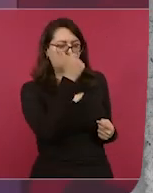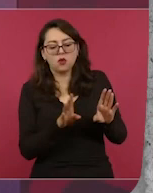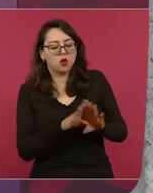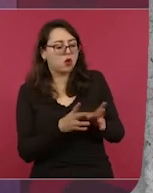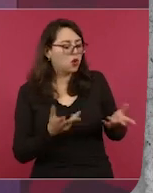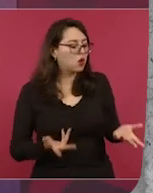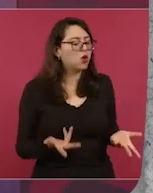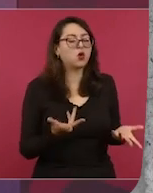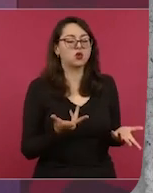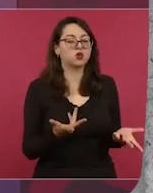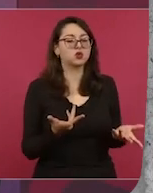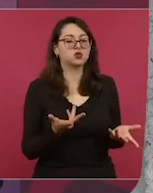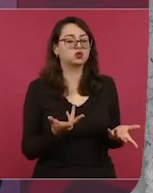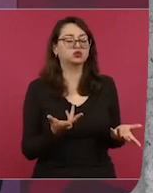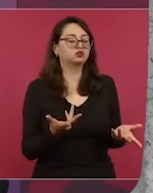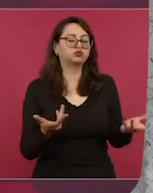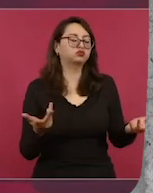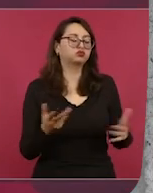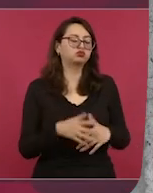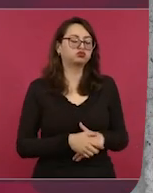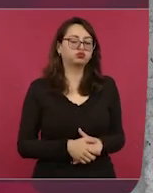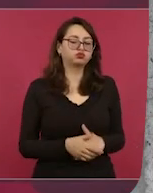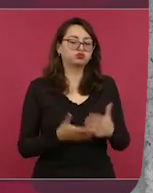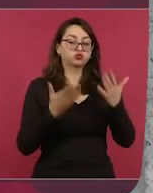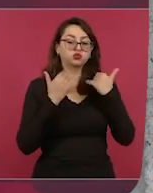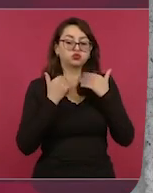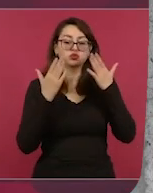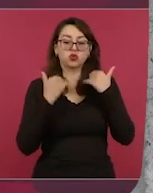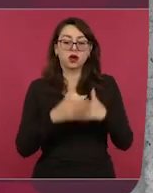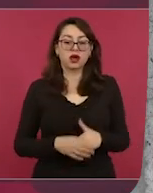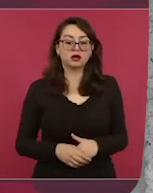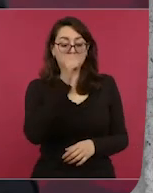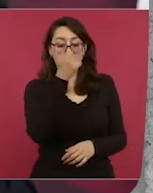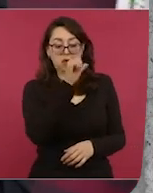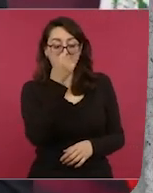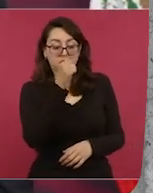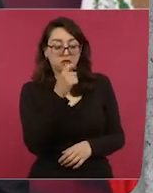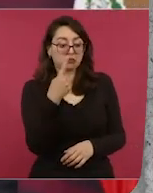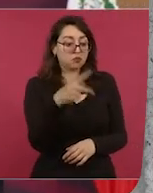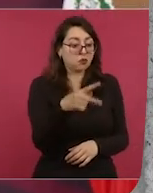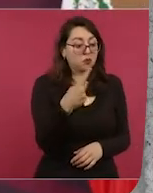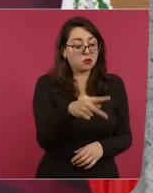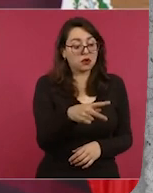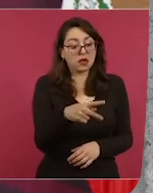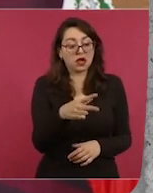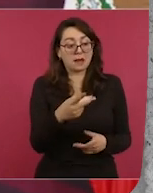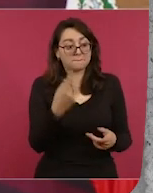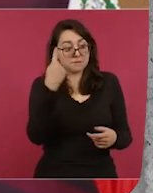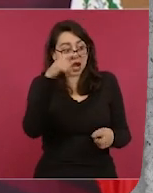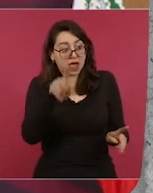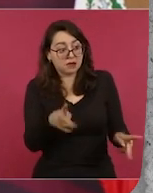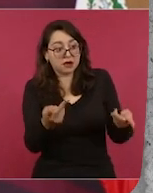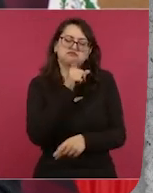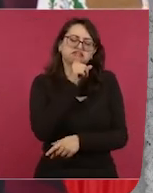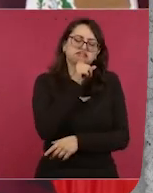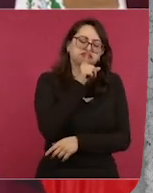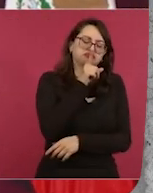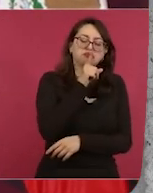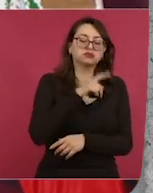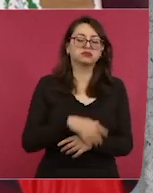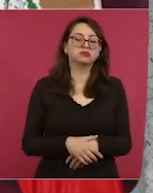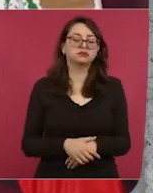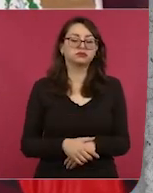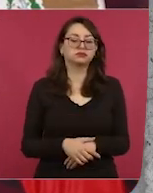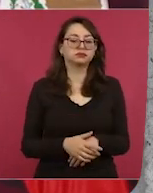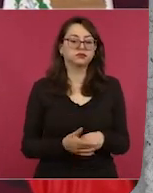balanza y no se demostraba de que esa cocaína se comercializar porque no